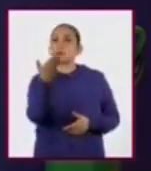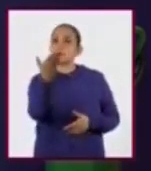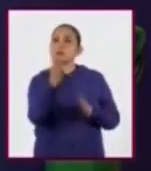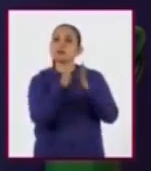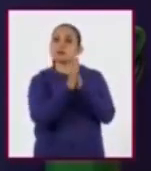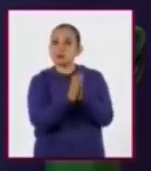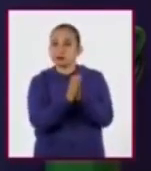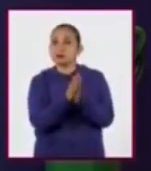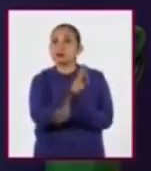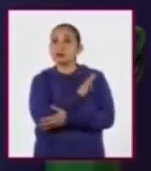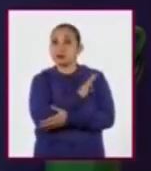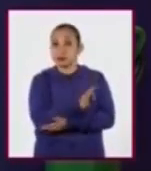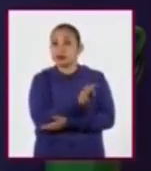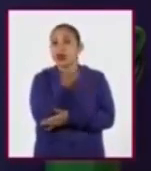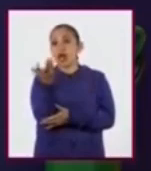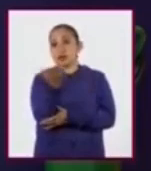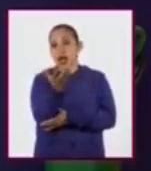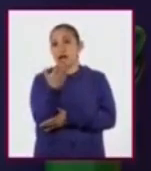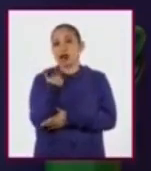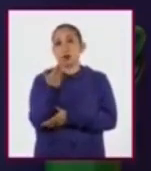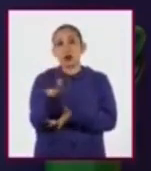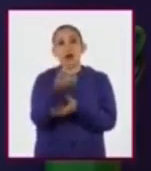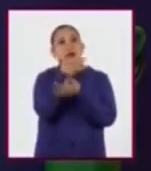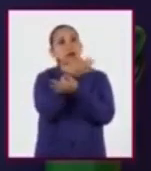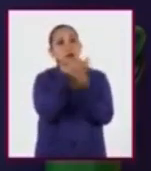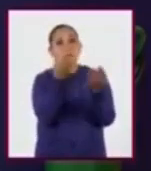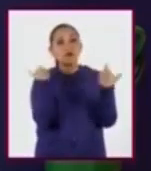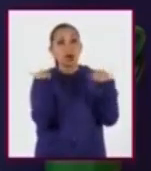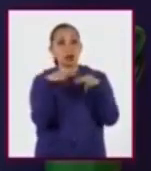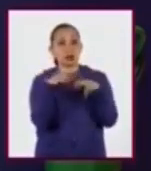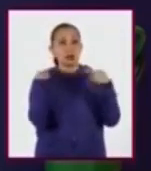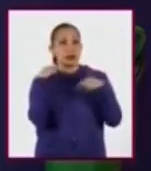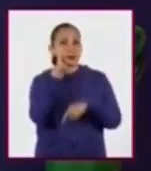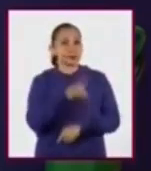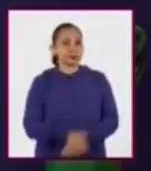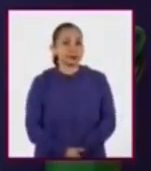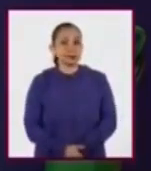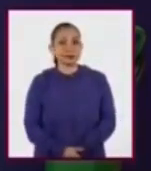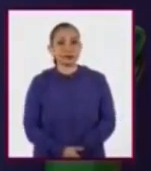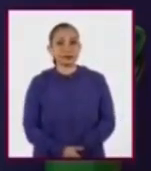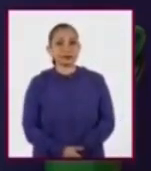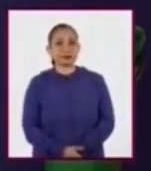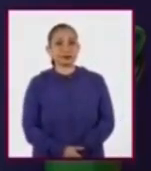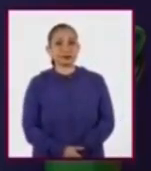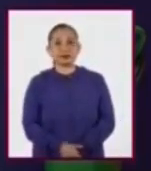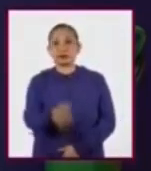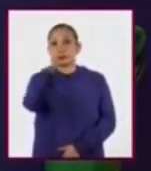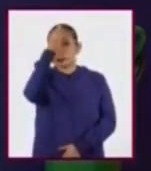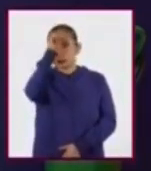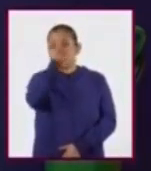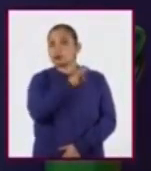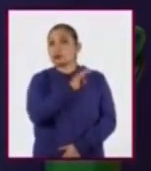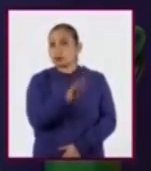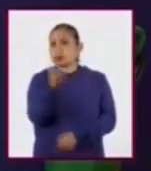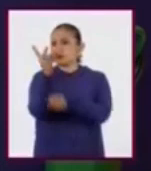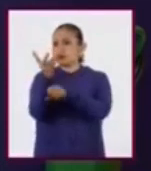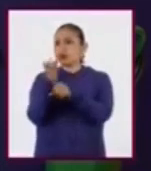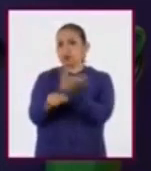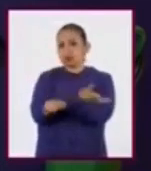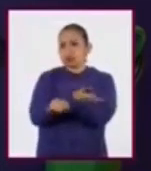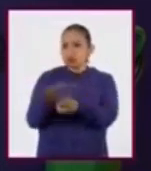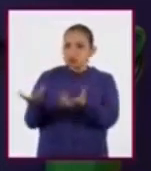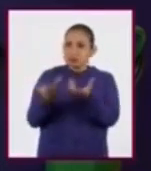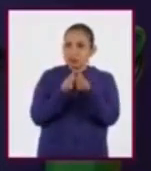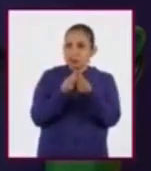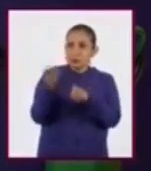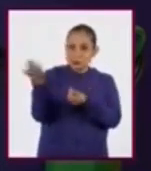pedimos, si es posible, hacerlas llegar a sus profesoras y profesores. Recuerden que pueden invitar a sus familiares